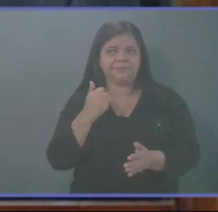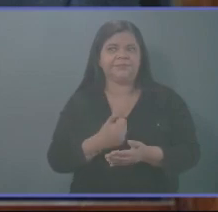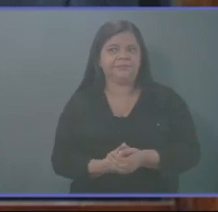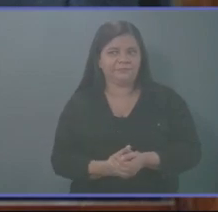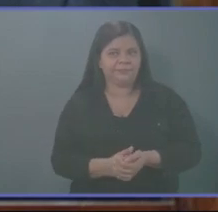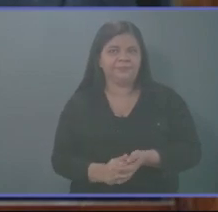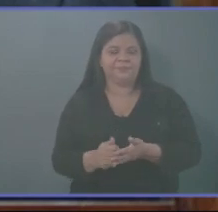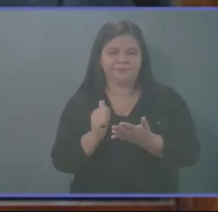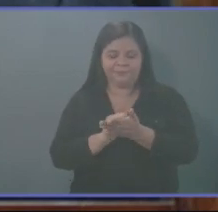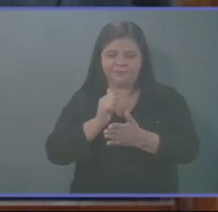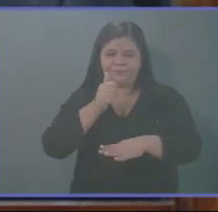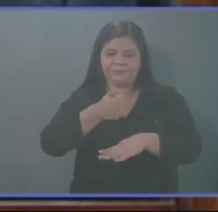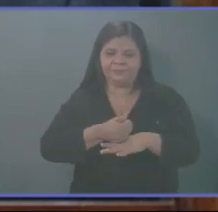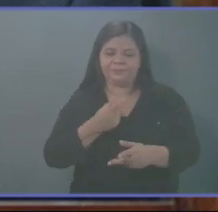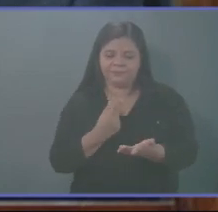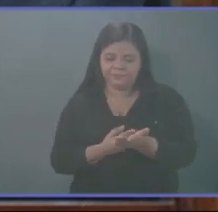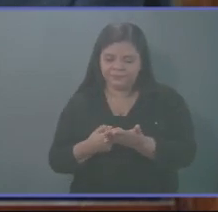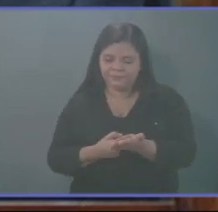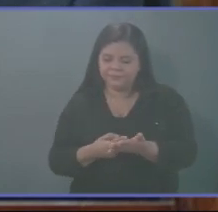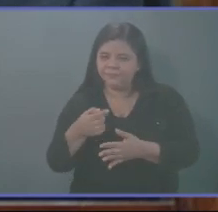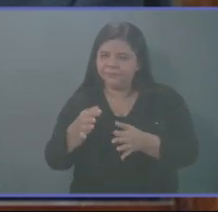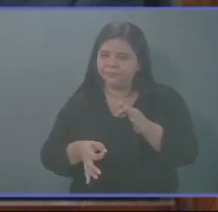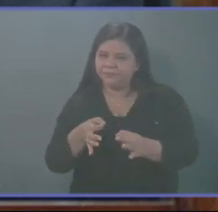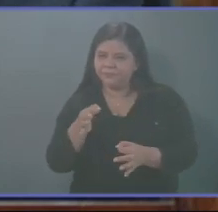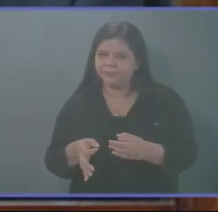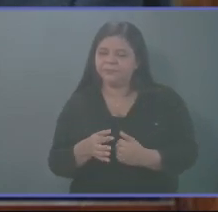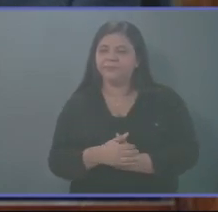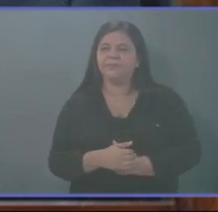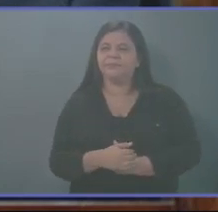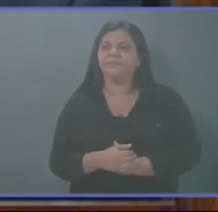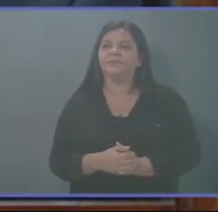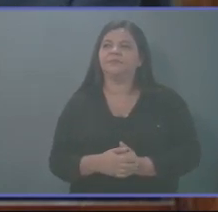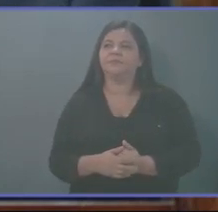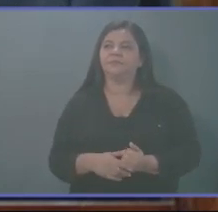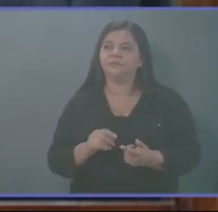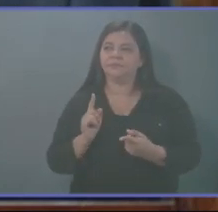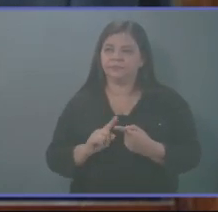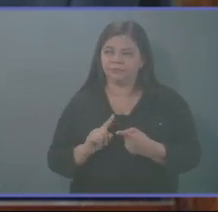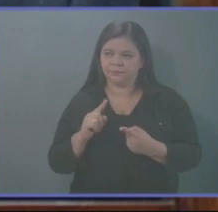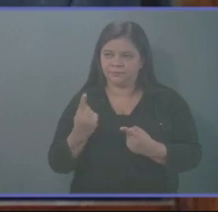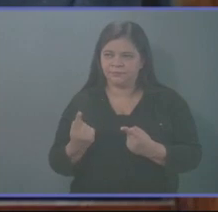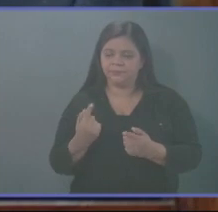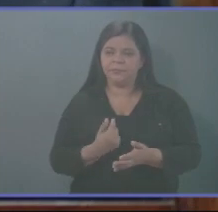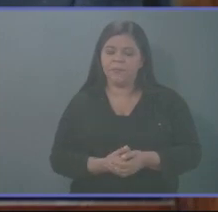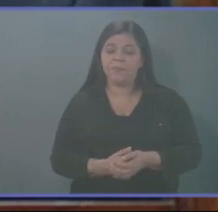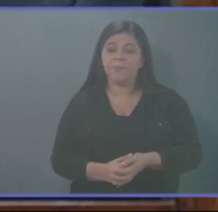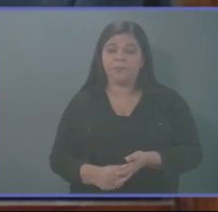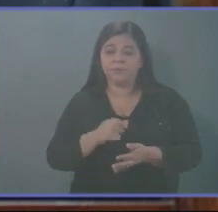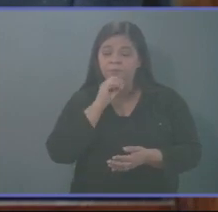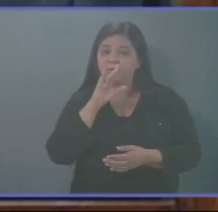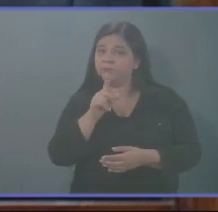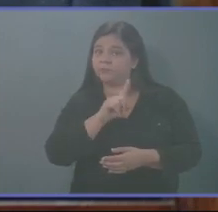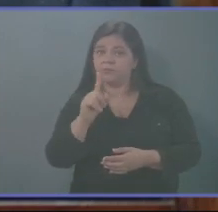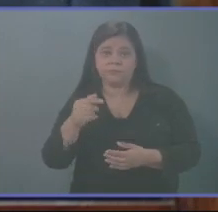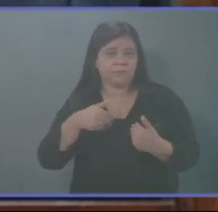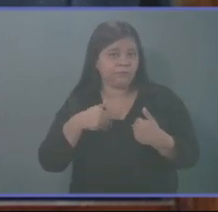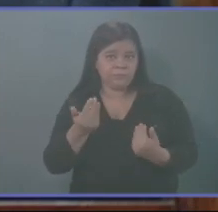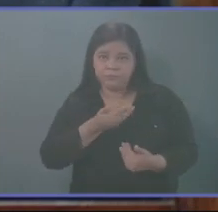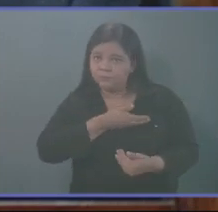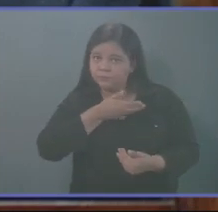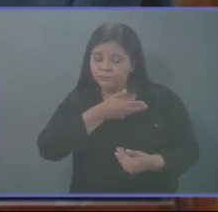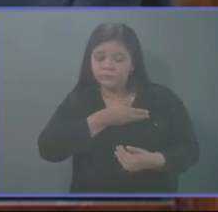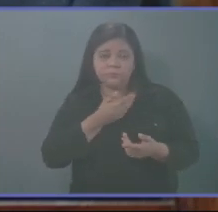por los tribunales judiciales correspondientes. A. La presunción de inocencia y la